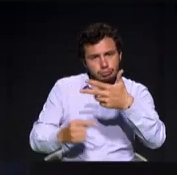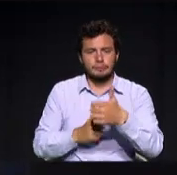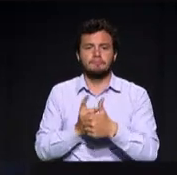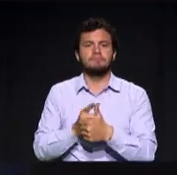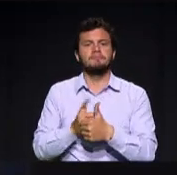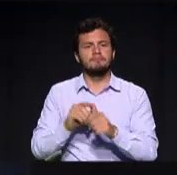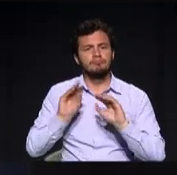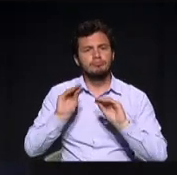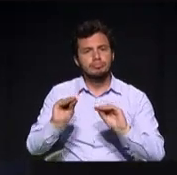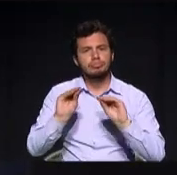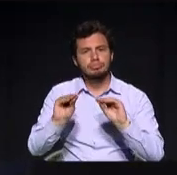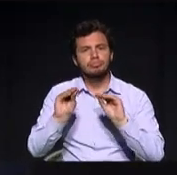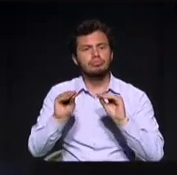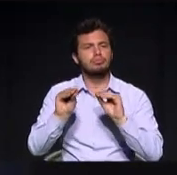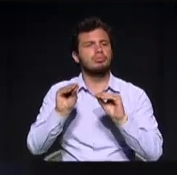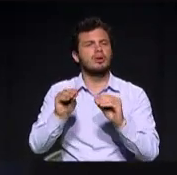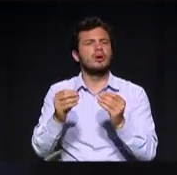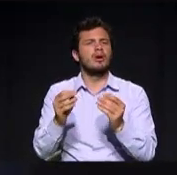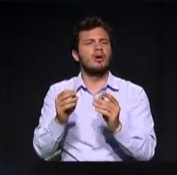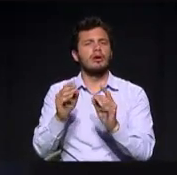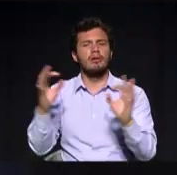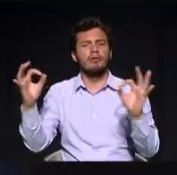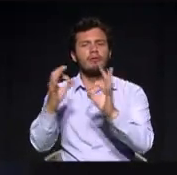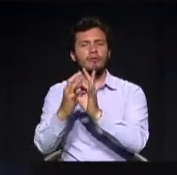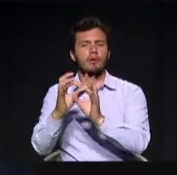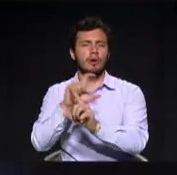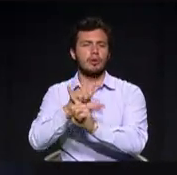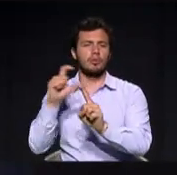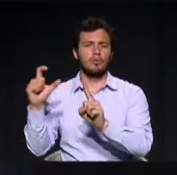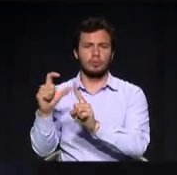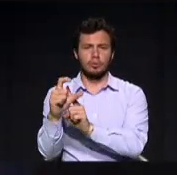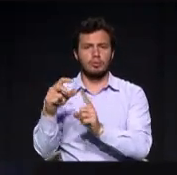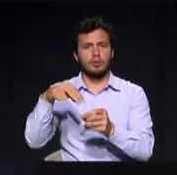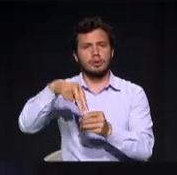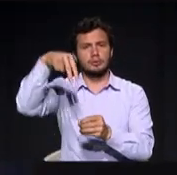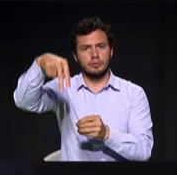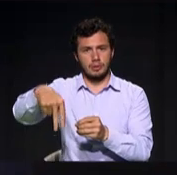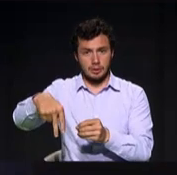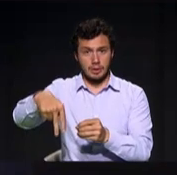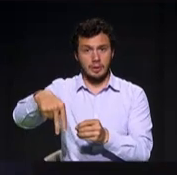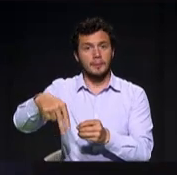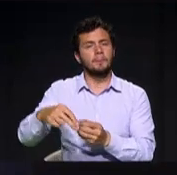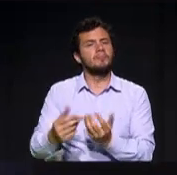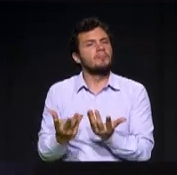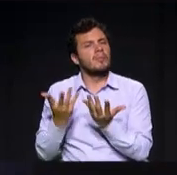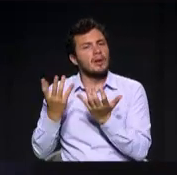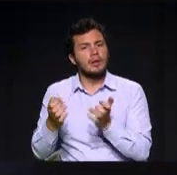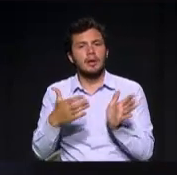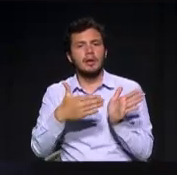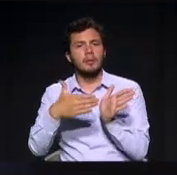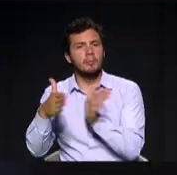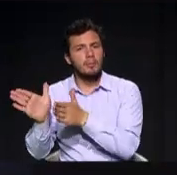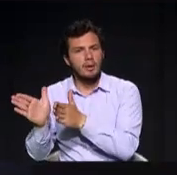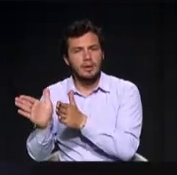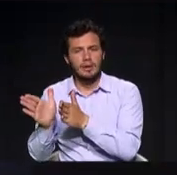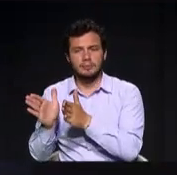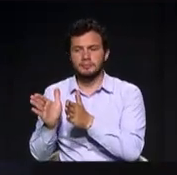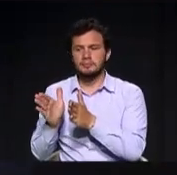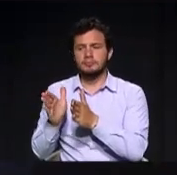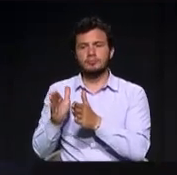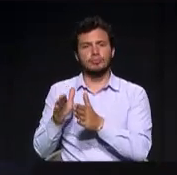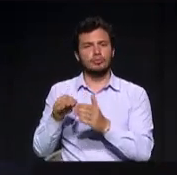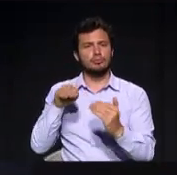con enfoque en cultura ciudadana implementar el plan de movilidad inteligente en